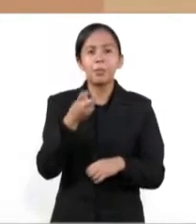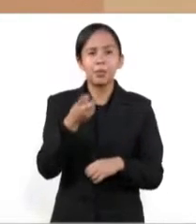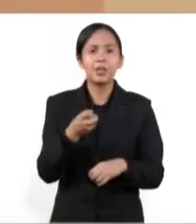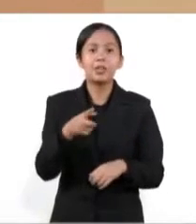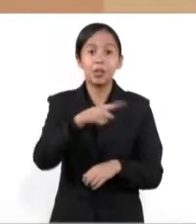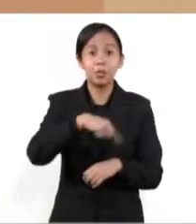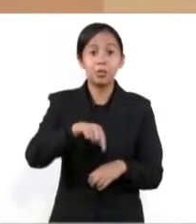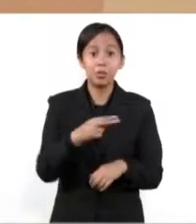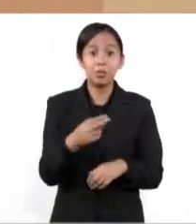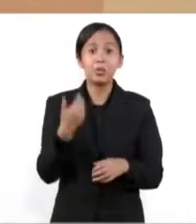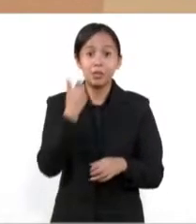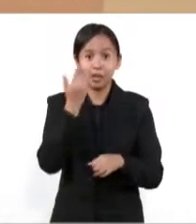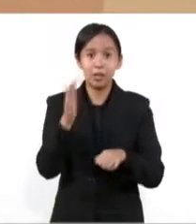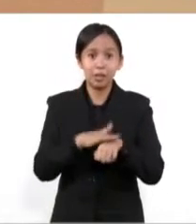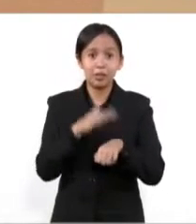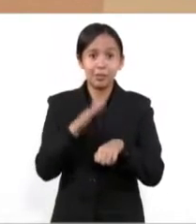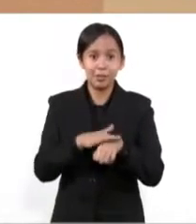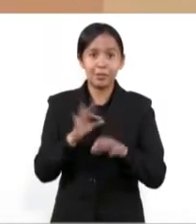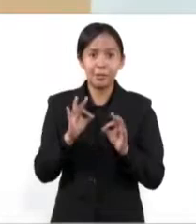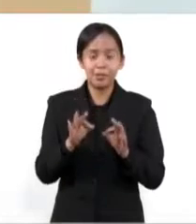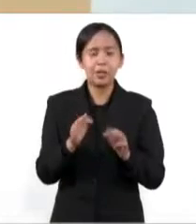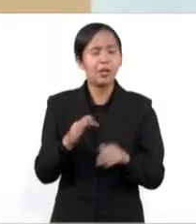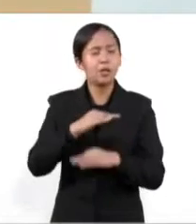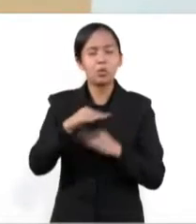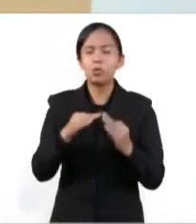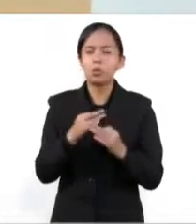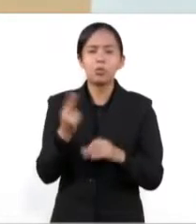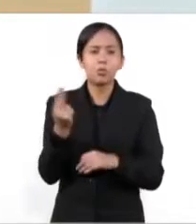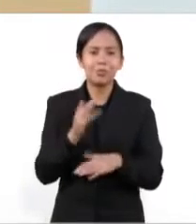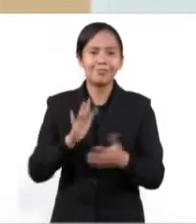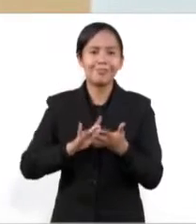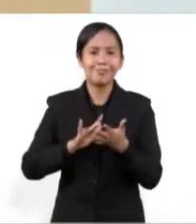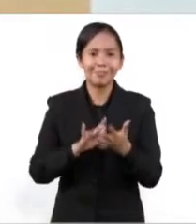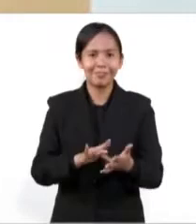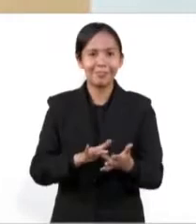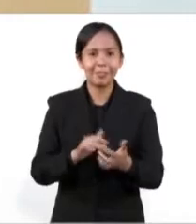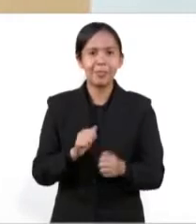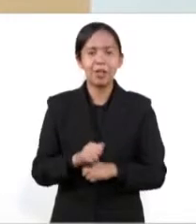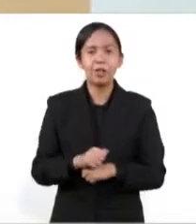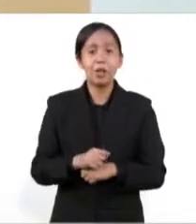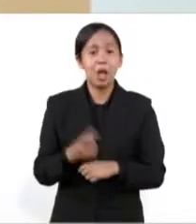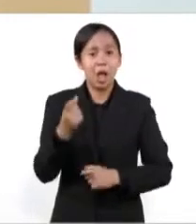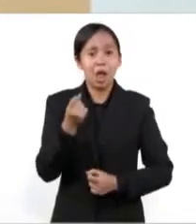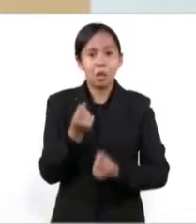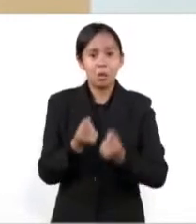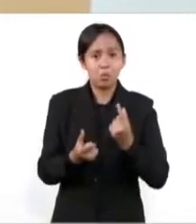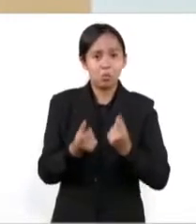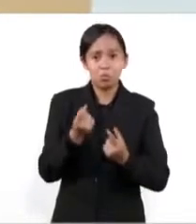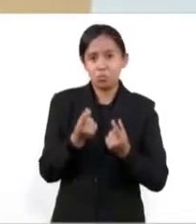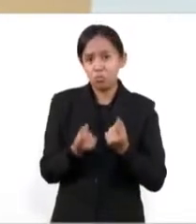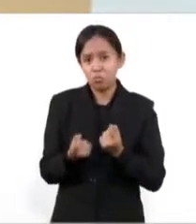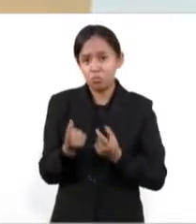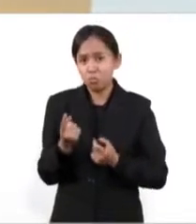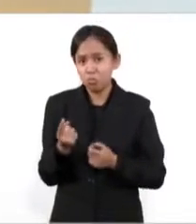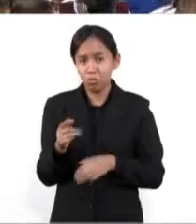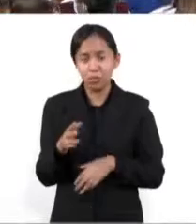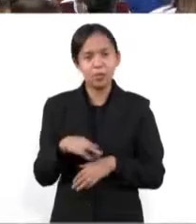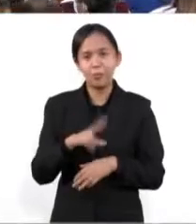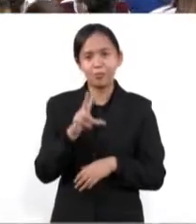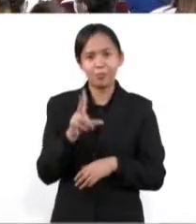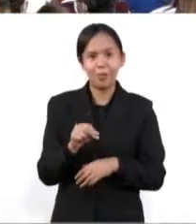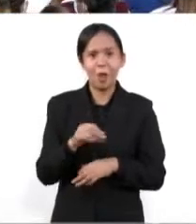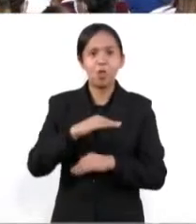calificaciones, pues hay que apoyar a todos y a todas las niñas. Así que no solo unos son niños talento, para